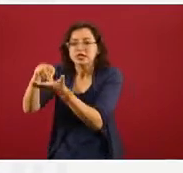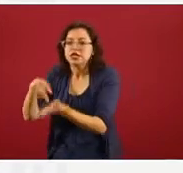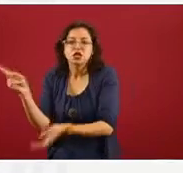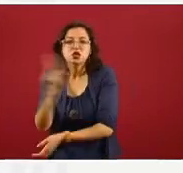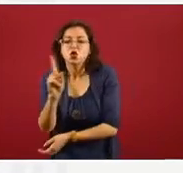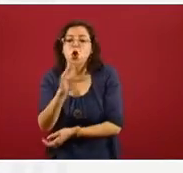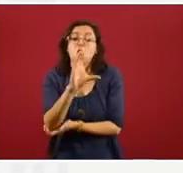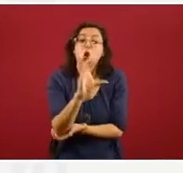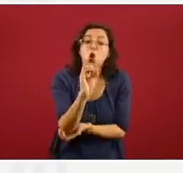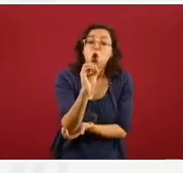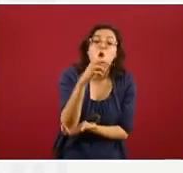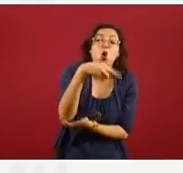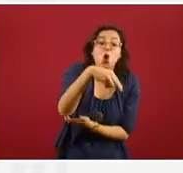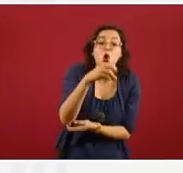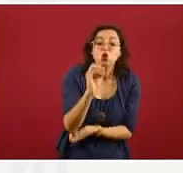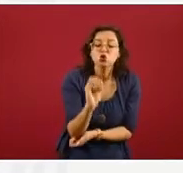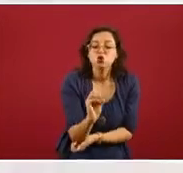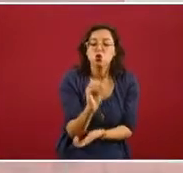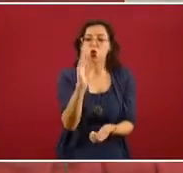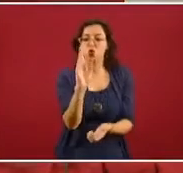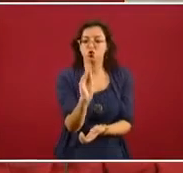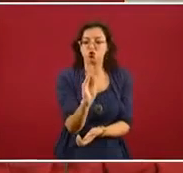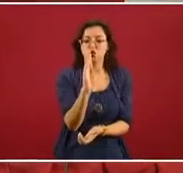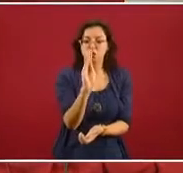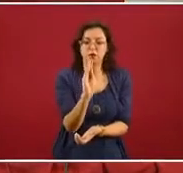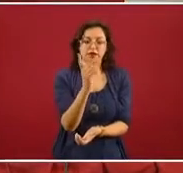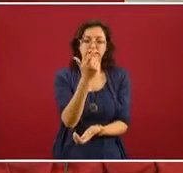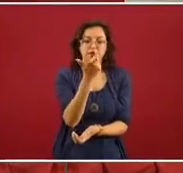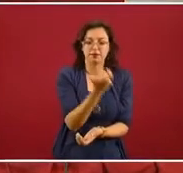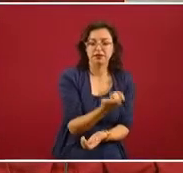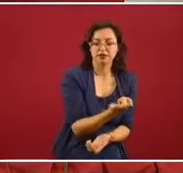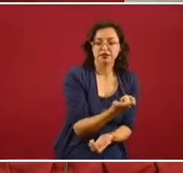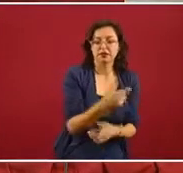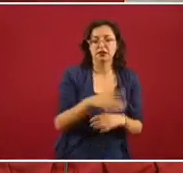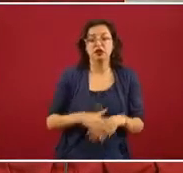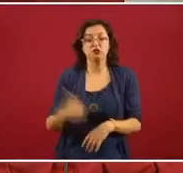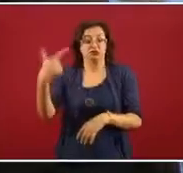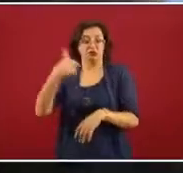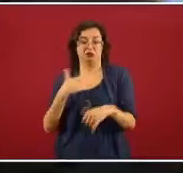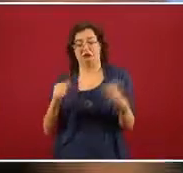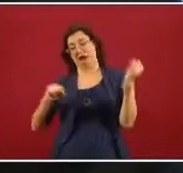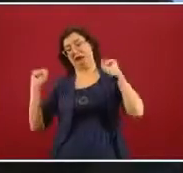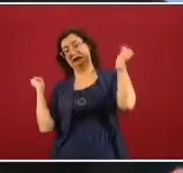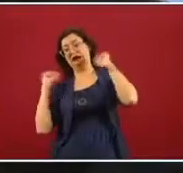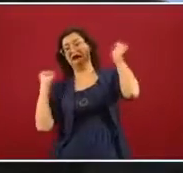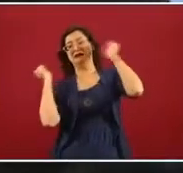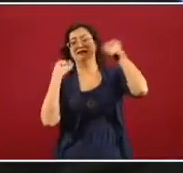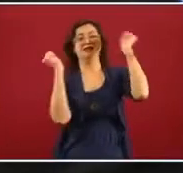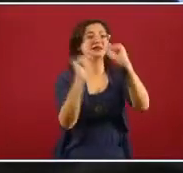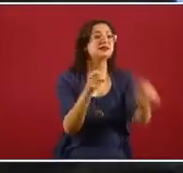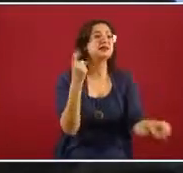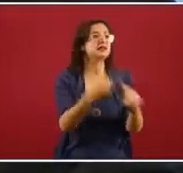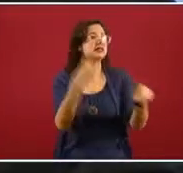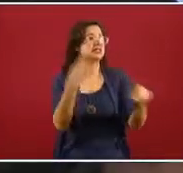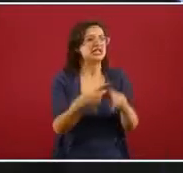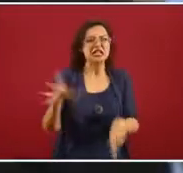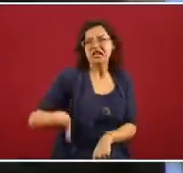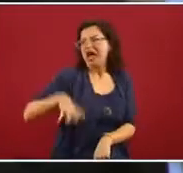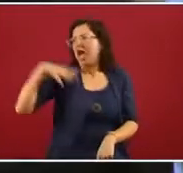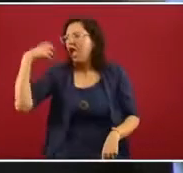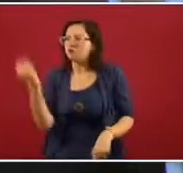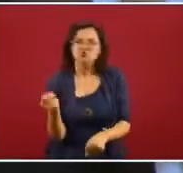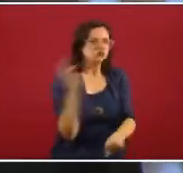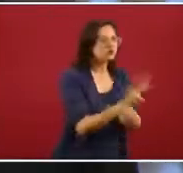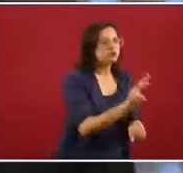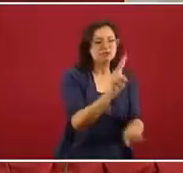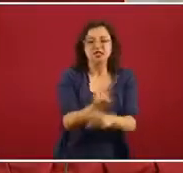huevo. Cono de huevo a 90 pesos. Ahí voy como loco a ver quién se está pasando de rosca para